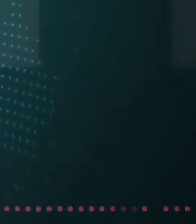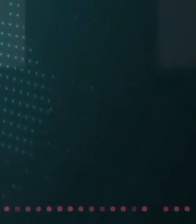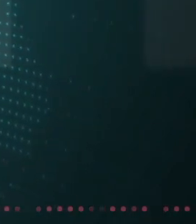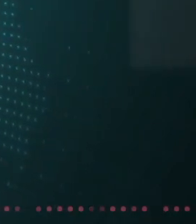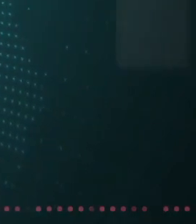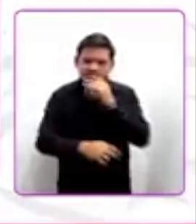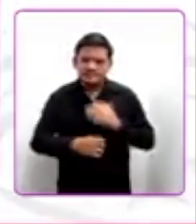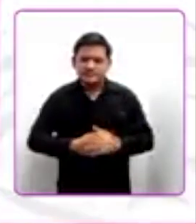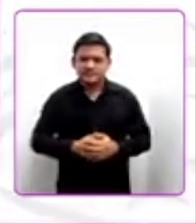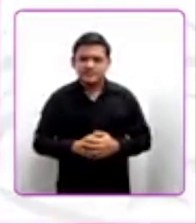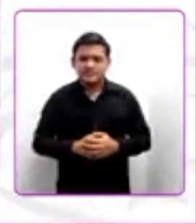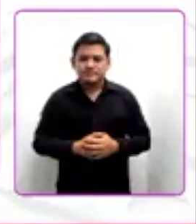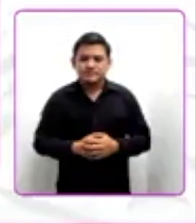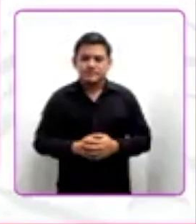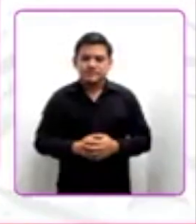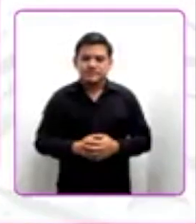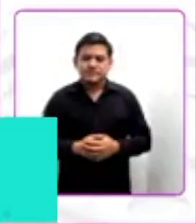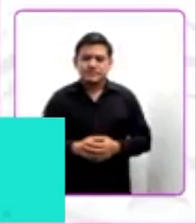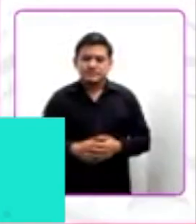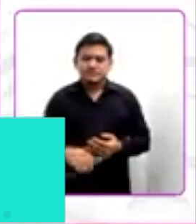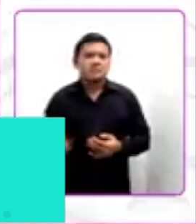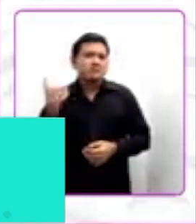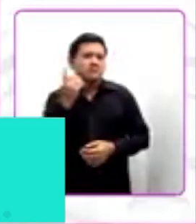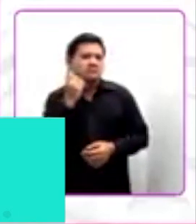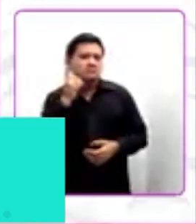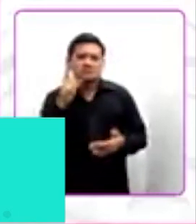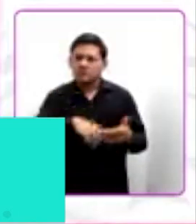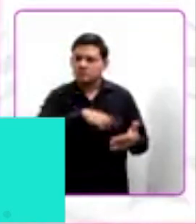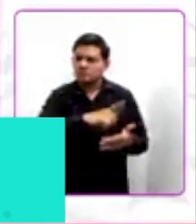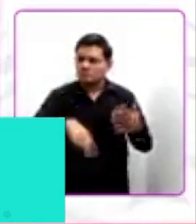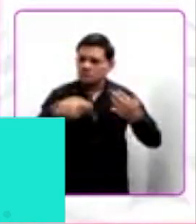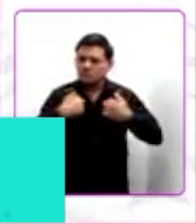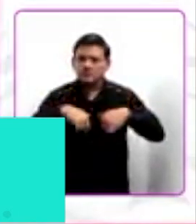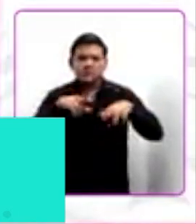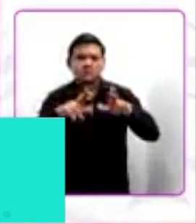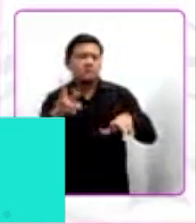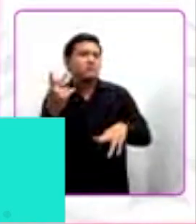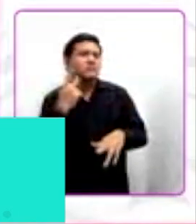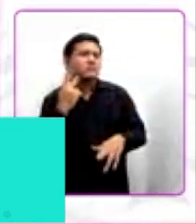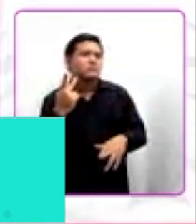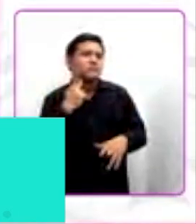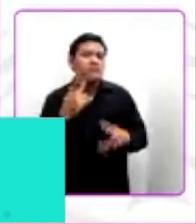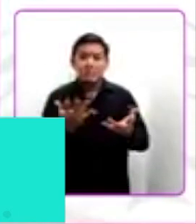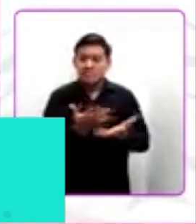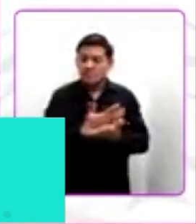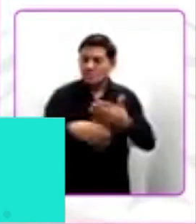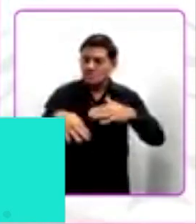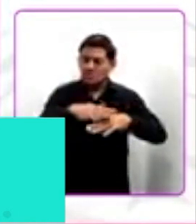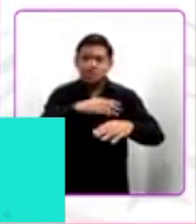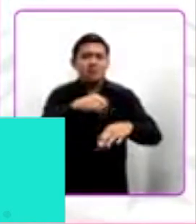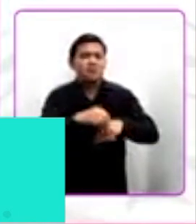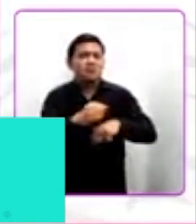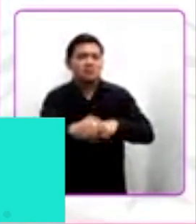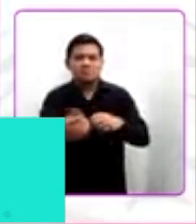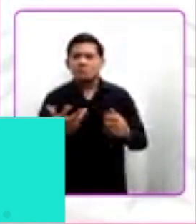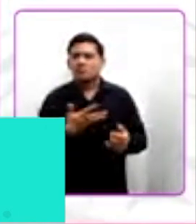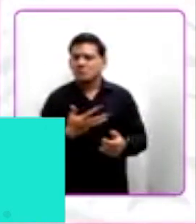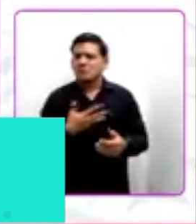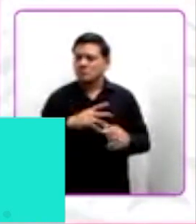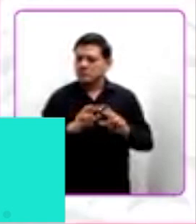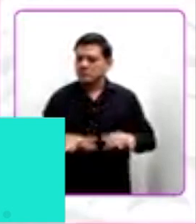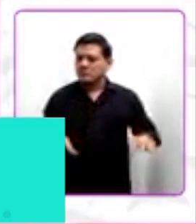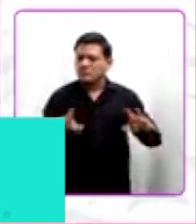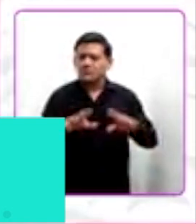Revolucionario Institucional. De la elección de diputados por el principio de representación proporcional, con base en el resultado obtenido en el cómputo de